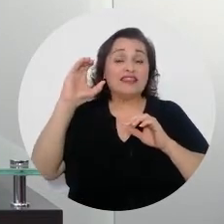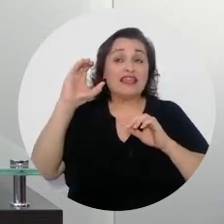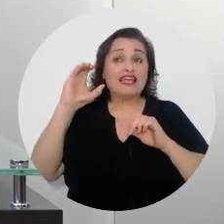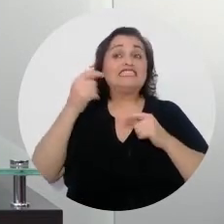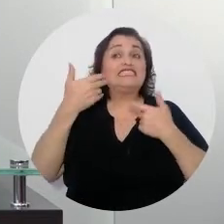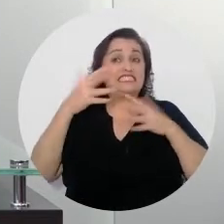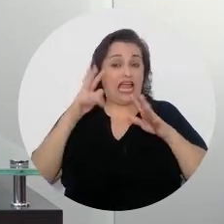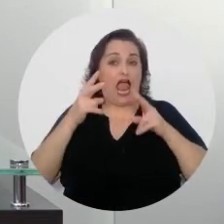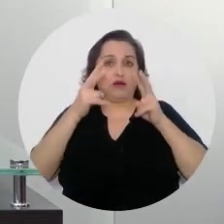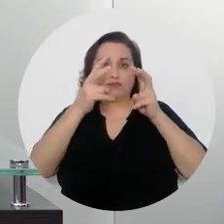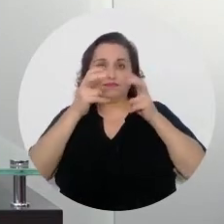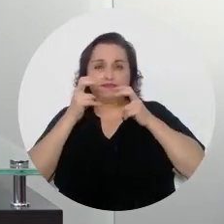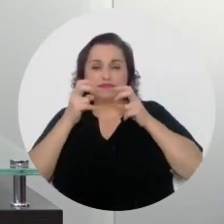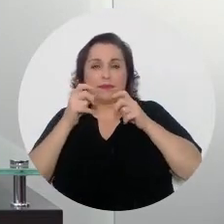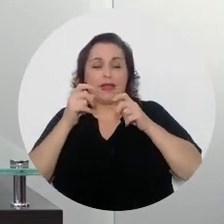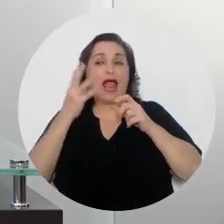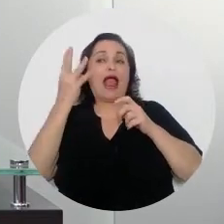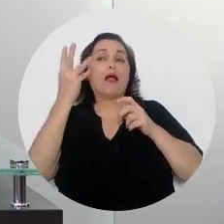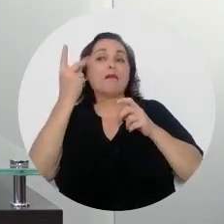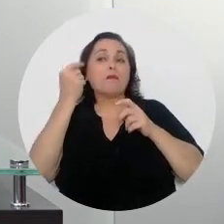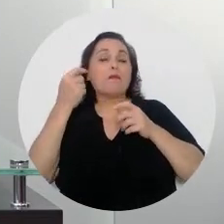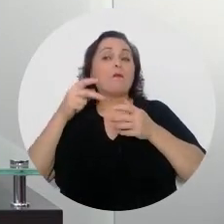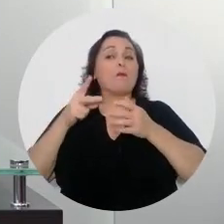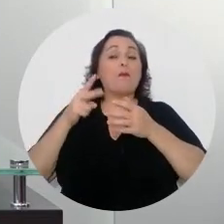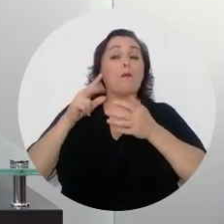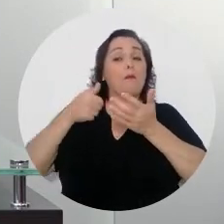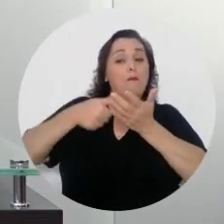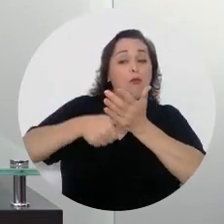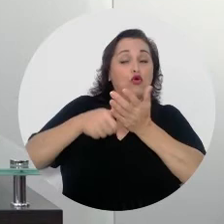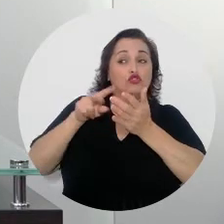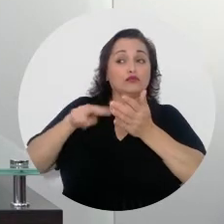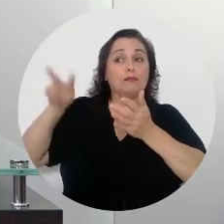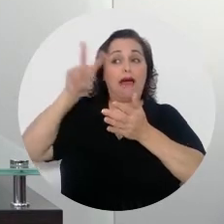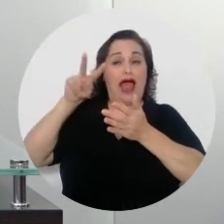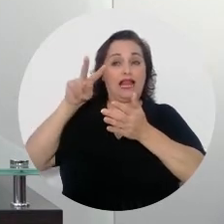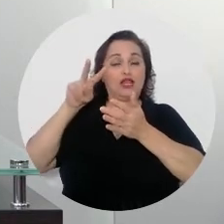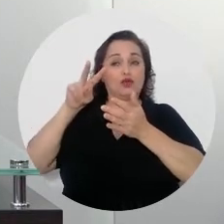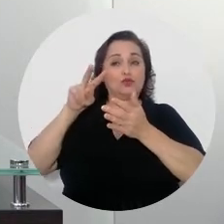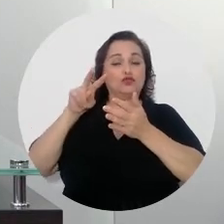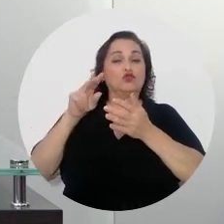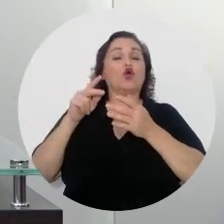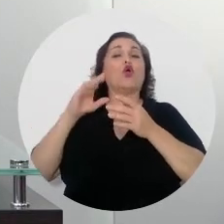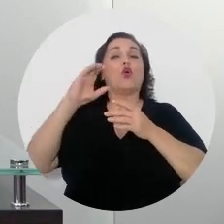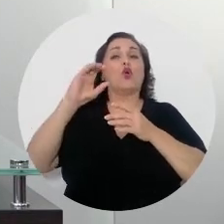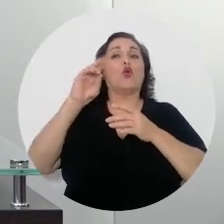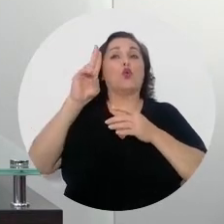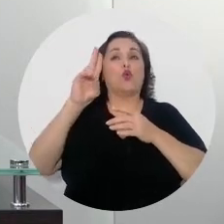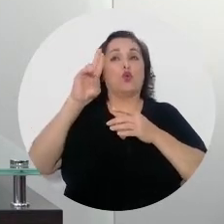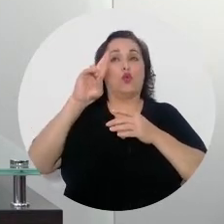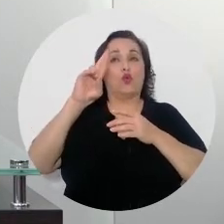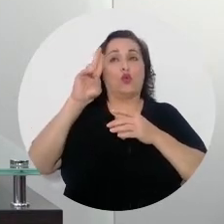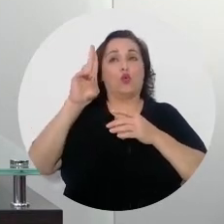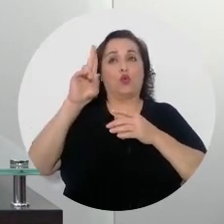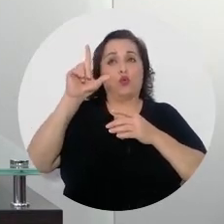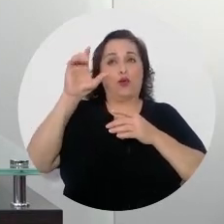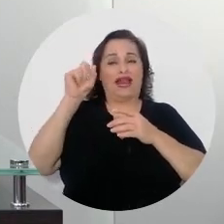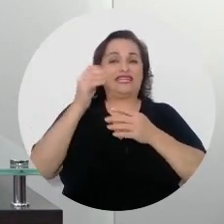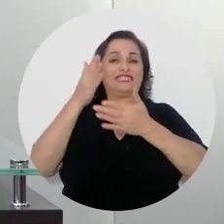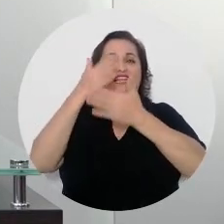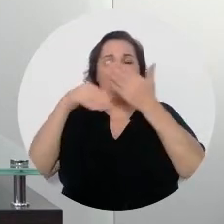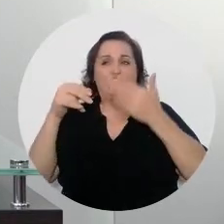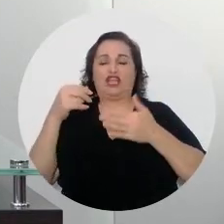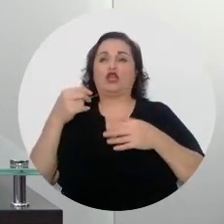cociente, que ya lo obtuvimos dividiendo los votos válidos y las curules, dividido entre 2. Y